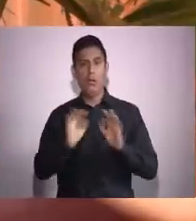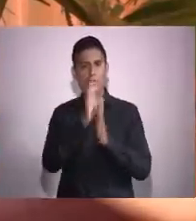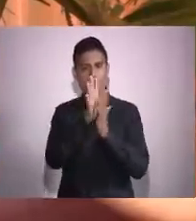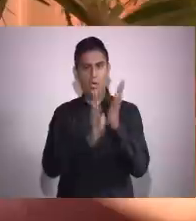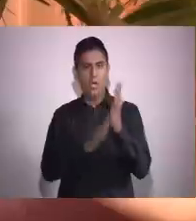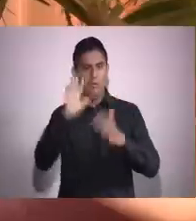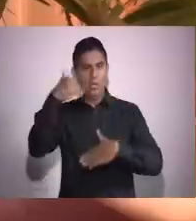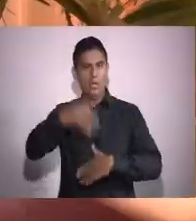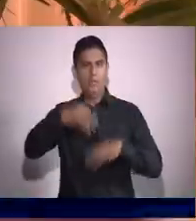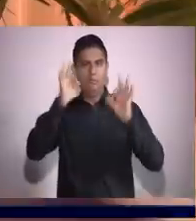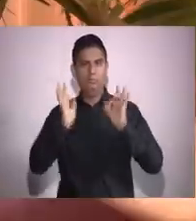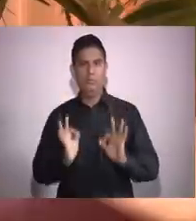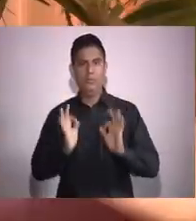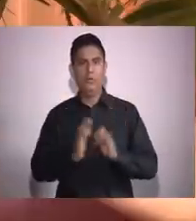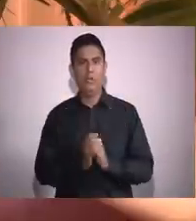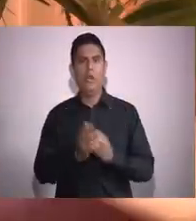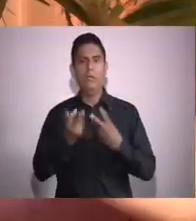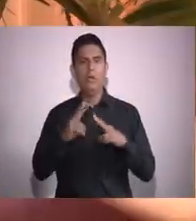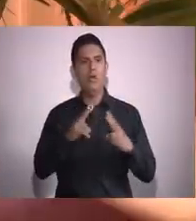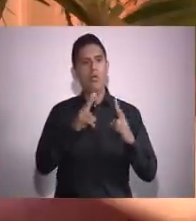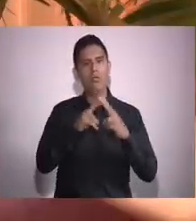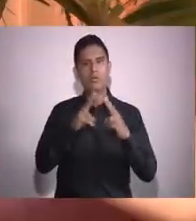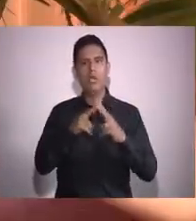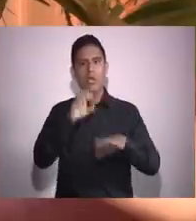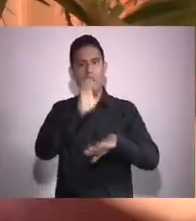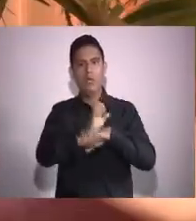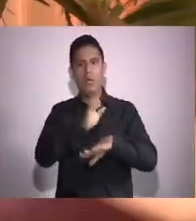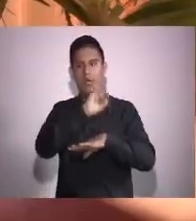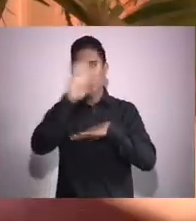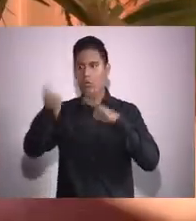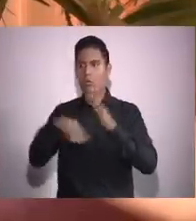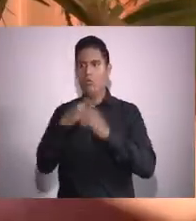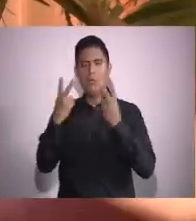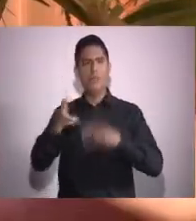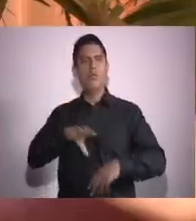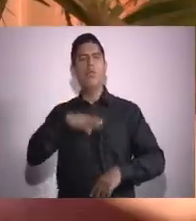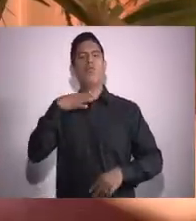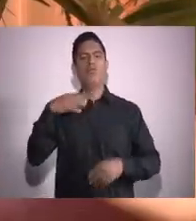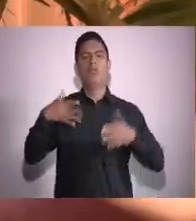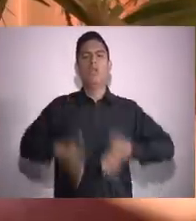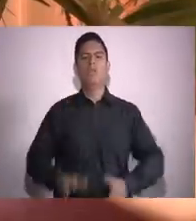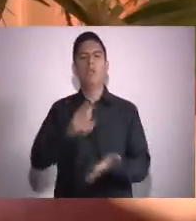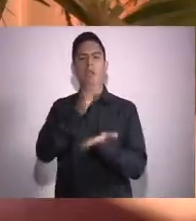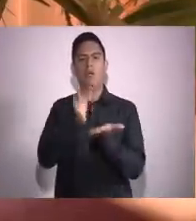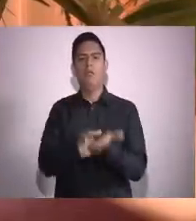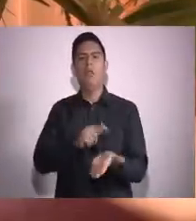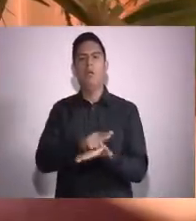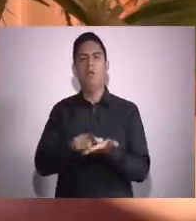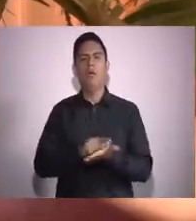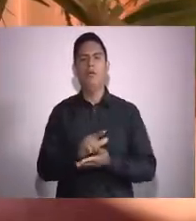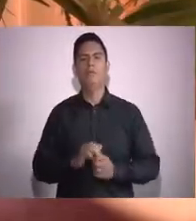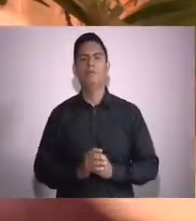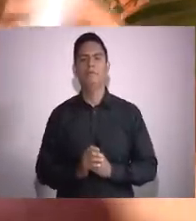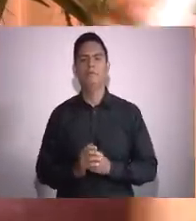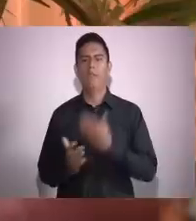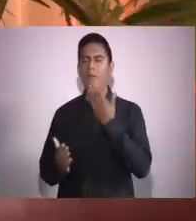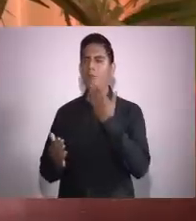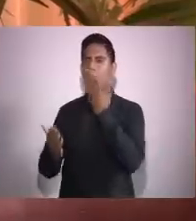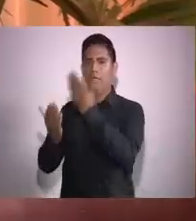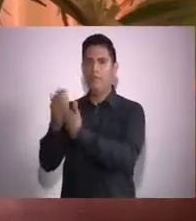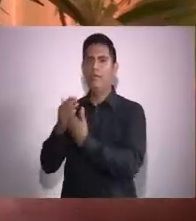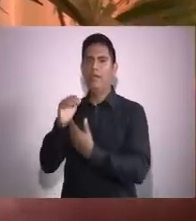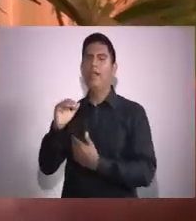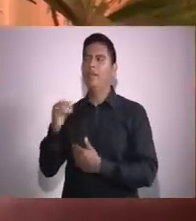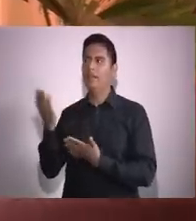proponernos proyectos y realizarnos, hacernos conocer en nuestro país para que digan yo me siento orgullosa de haber nacido en mi cantón Lahuagre.